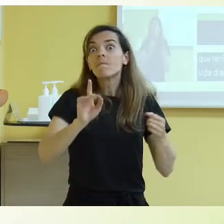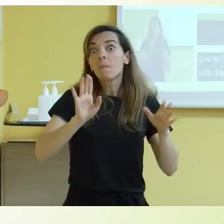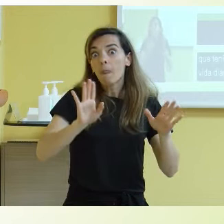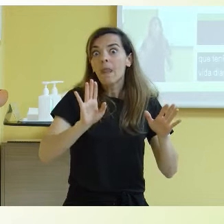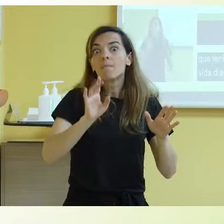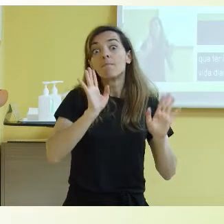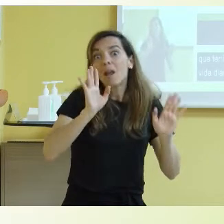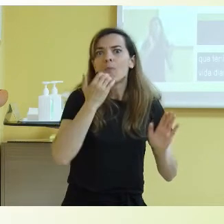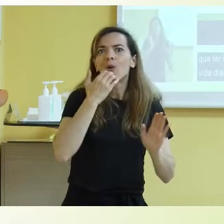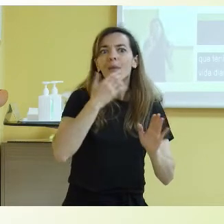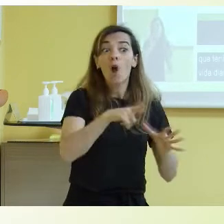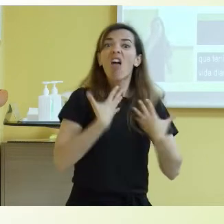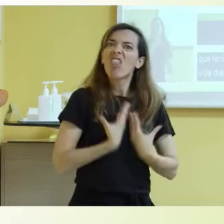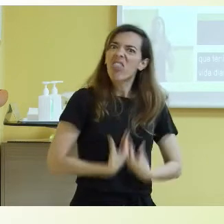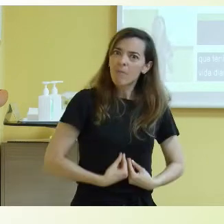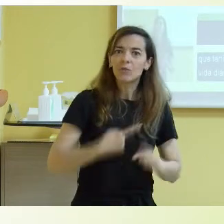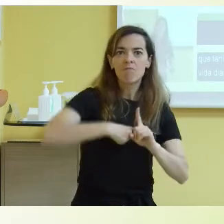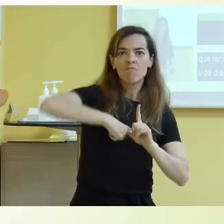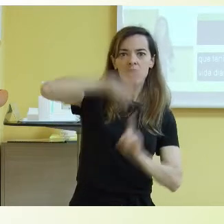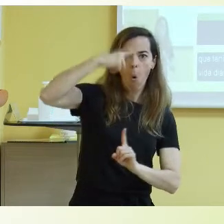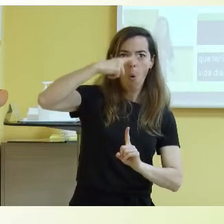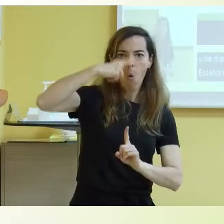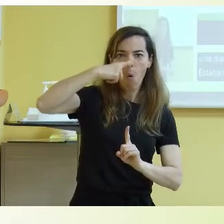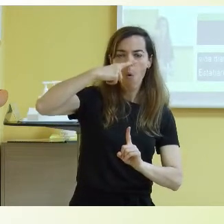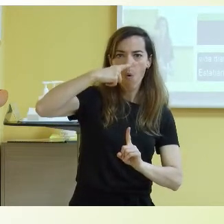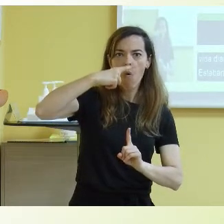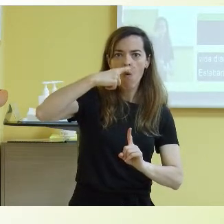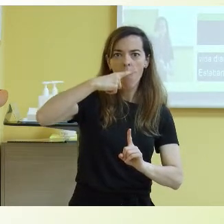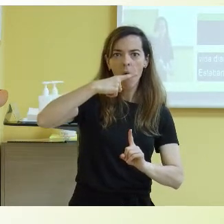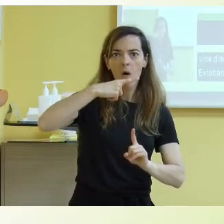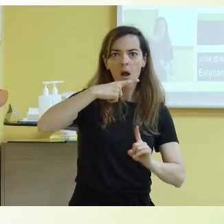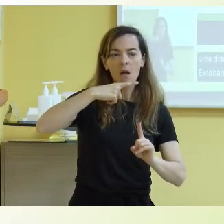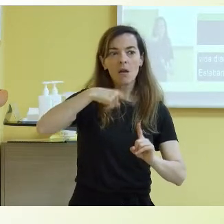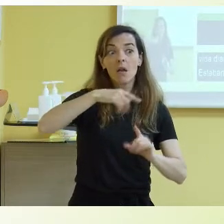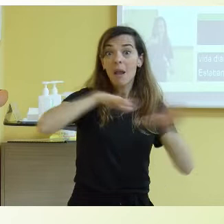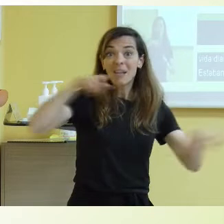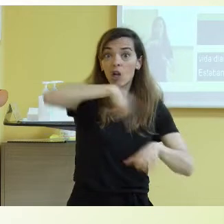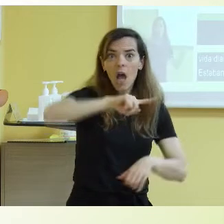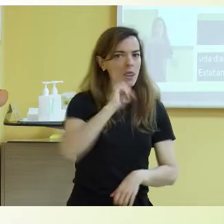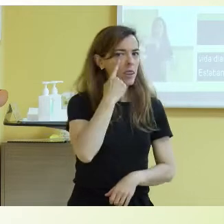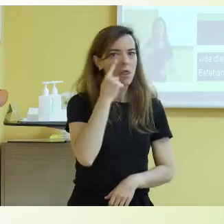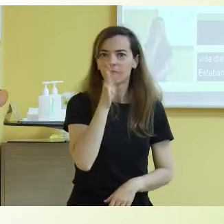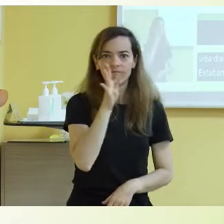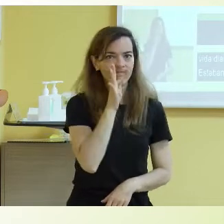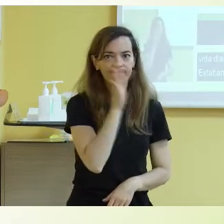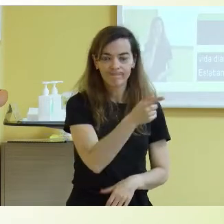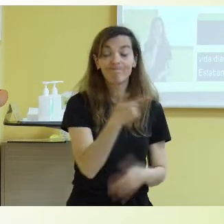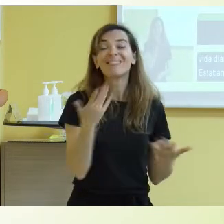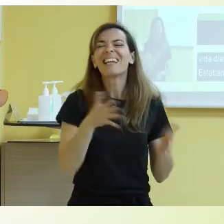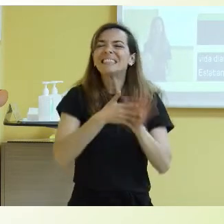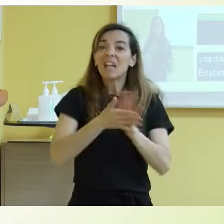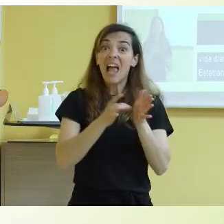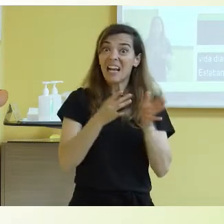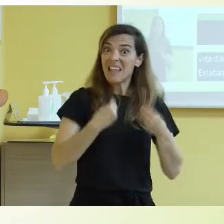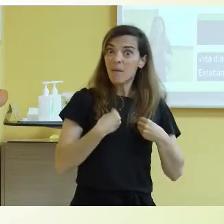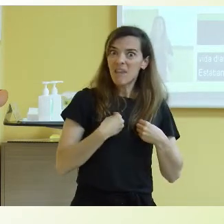altos índices de depresión y sobre todo depresión, y muchos de ellos no diagnosticada. Quiero decir que el tema de la calidad de vida